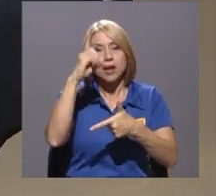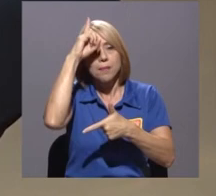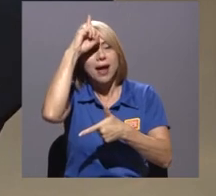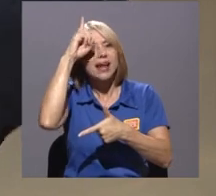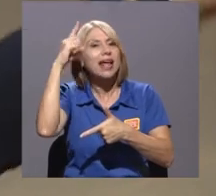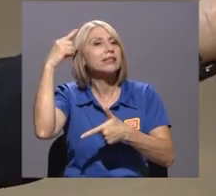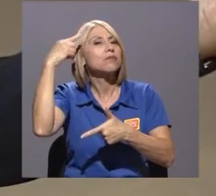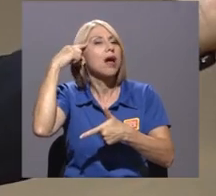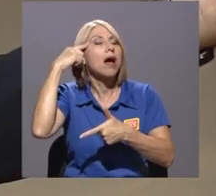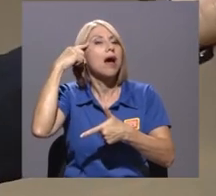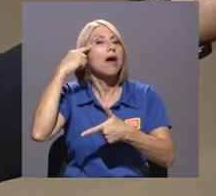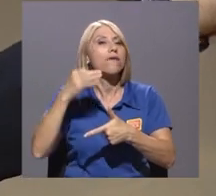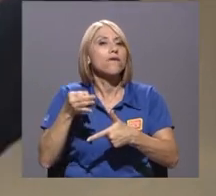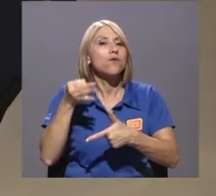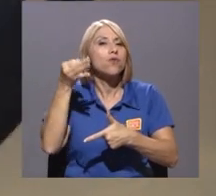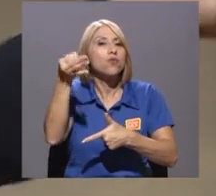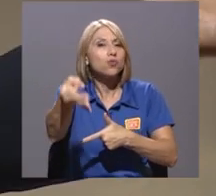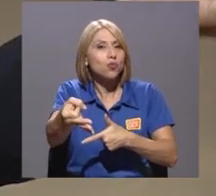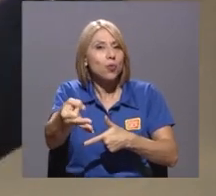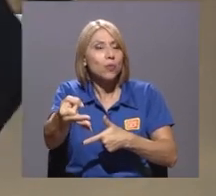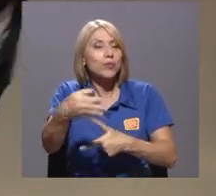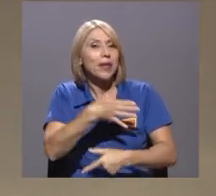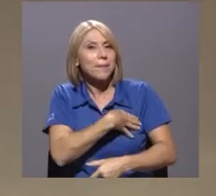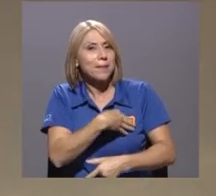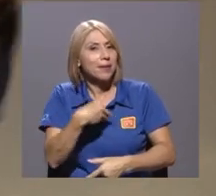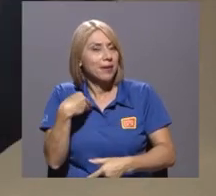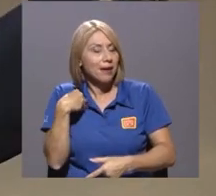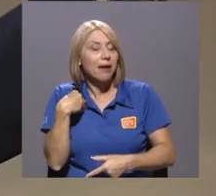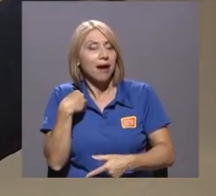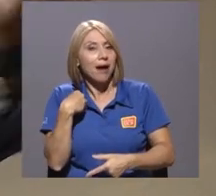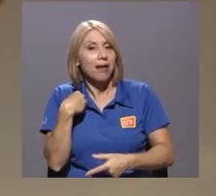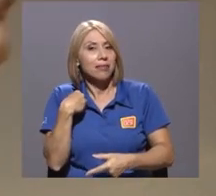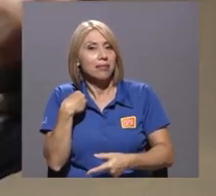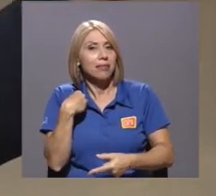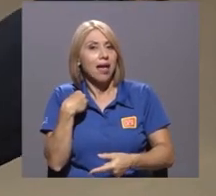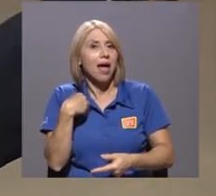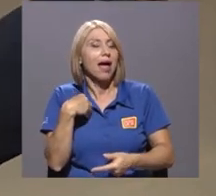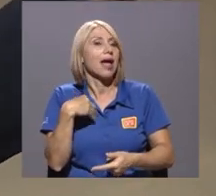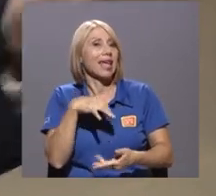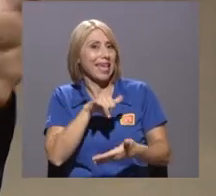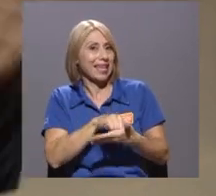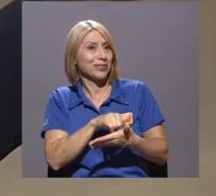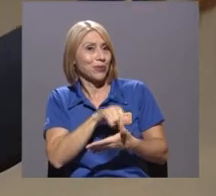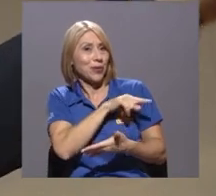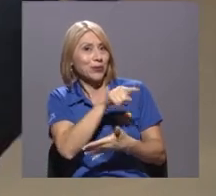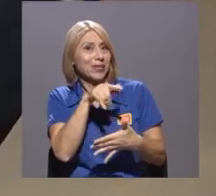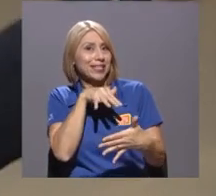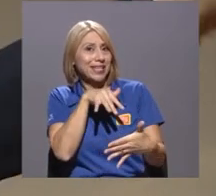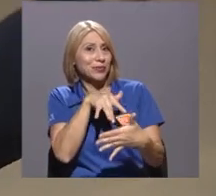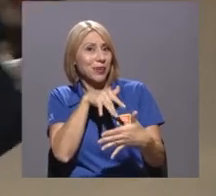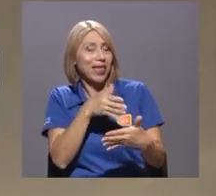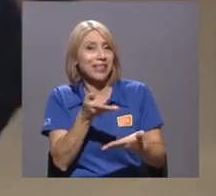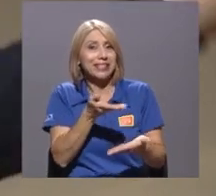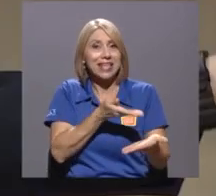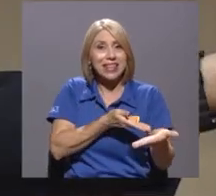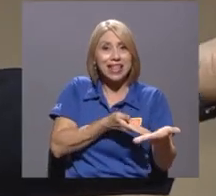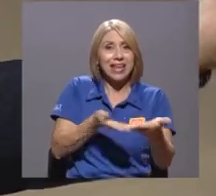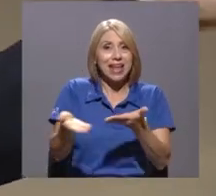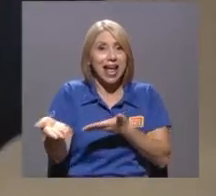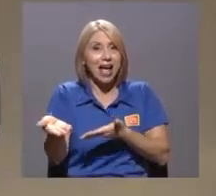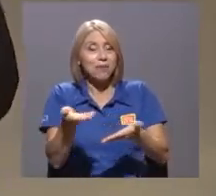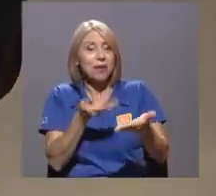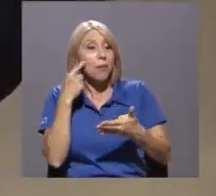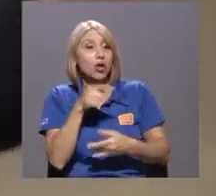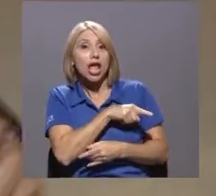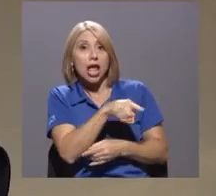futuro es y me encanta esto de los estudiantes porque los estudiantes van a estar aquí cuando nosotros